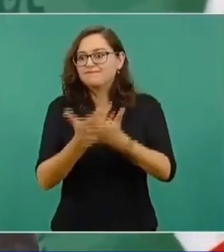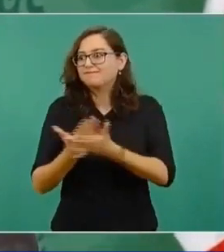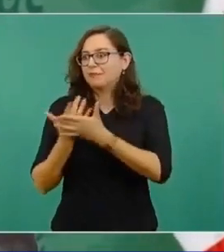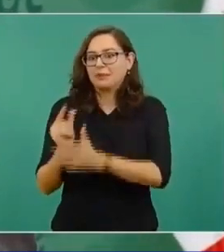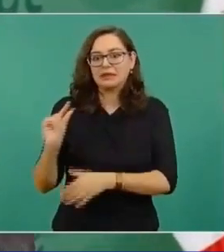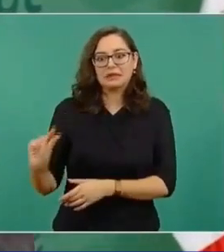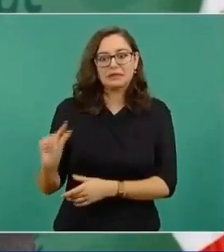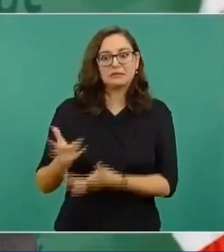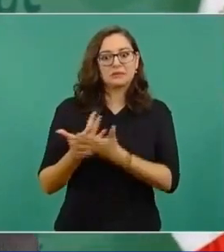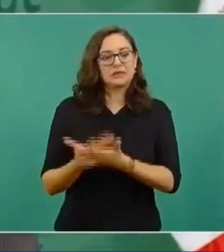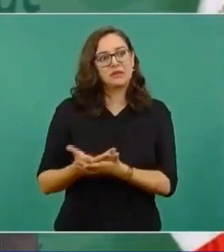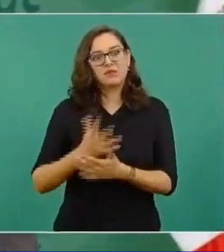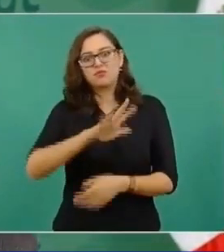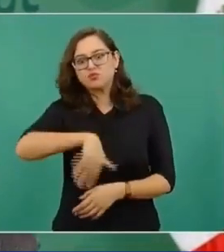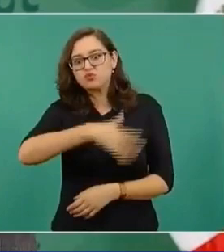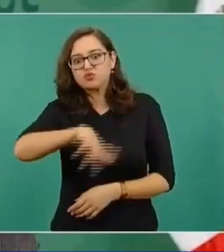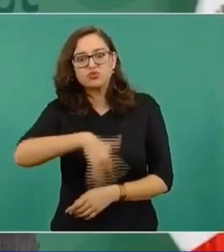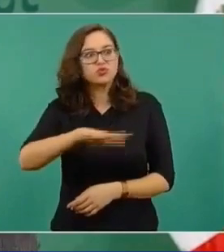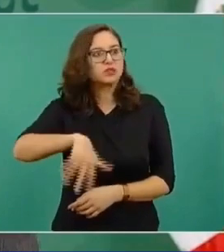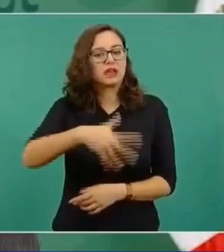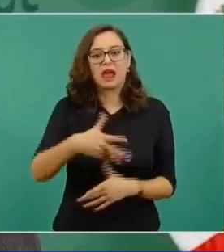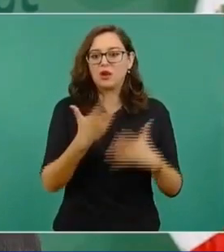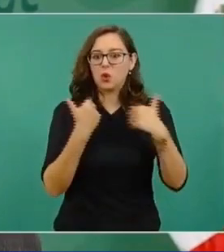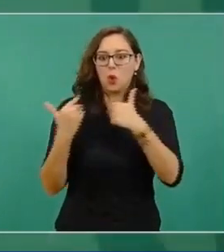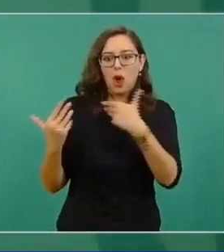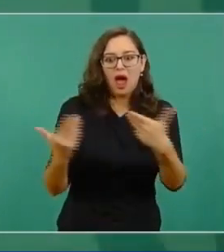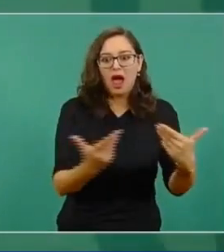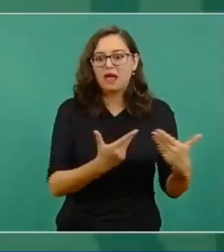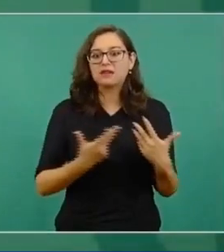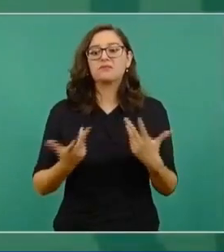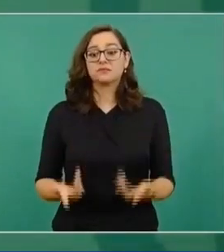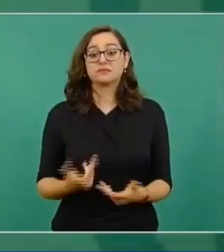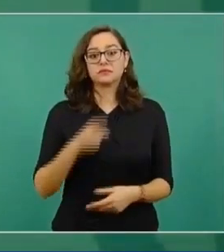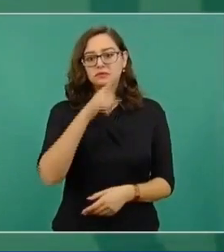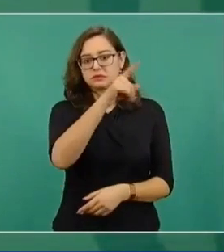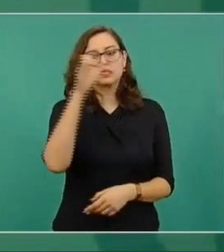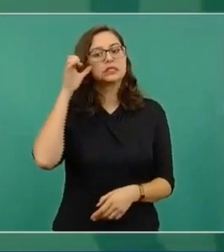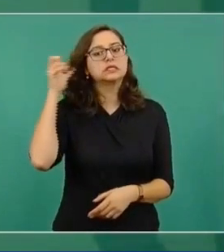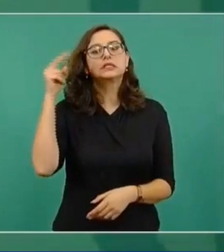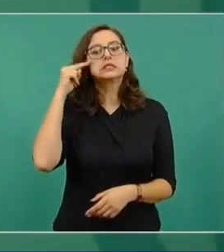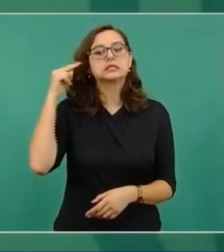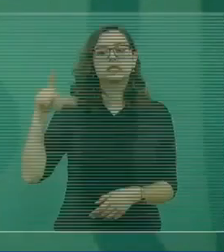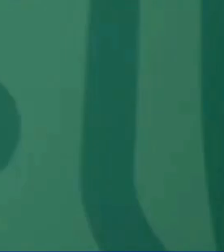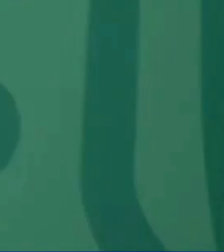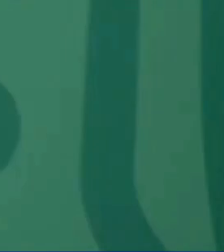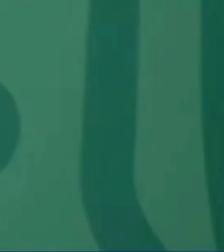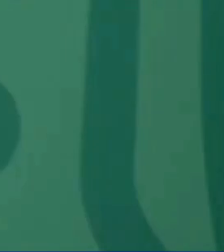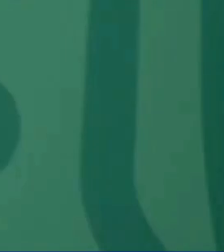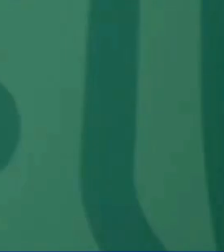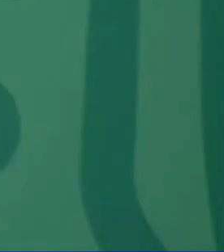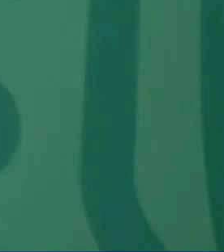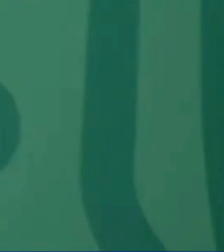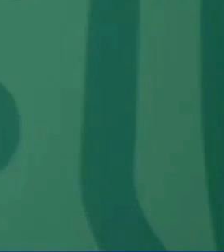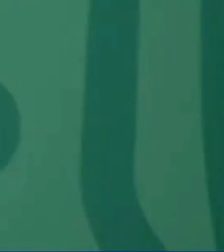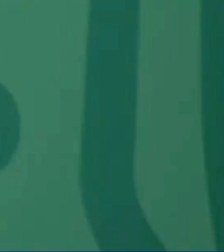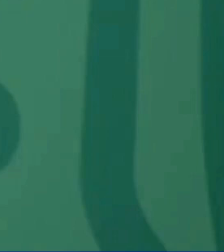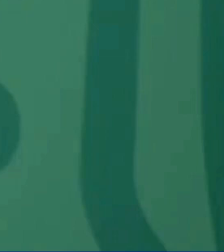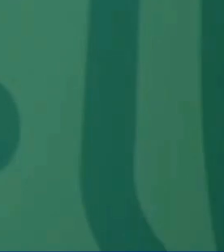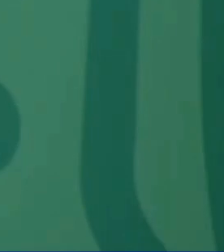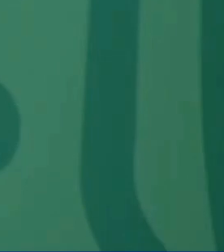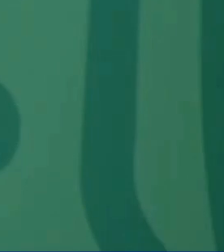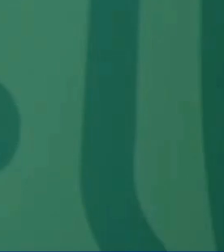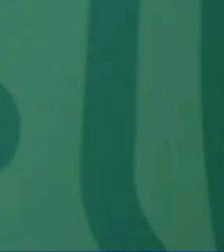porque fueron los primeros en enviarnos equipos de protección para médicos,